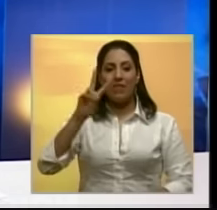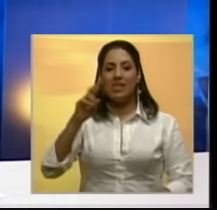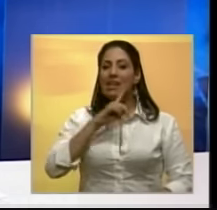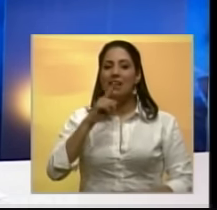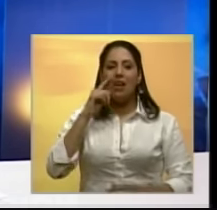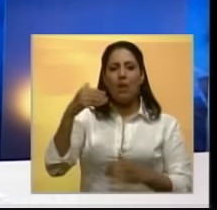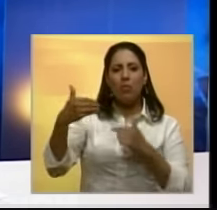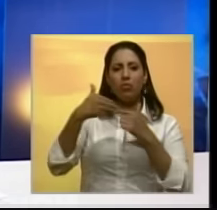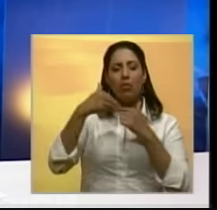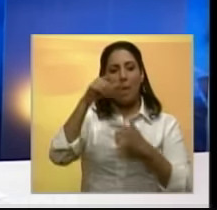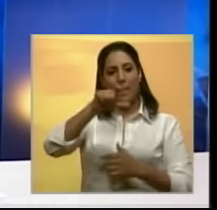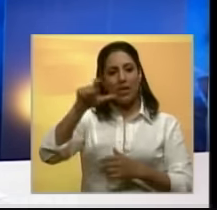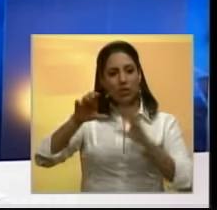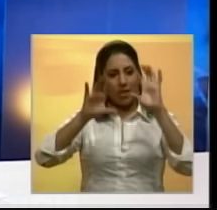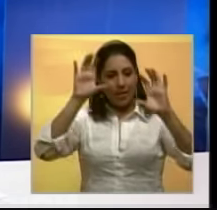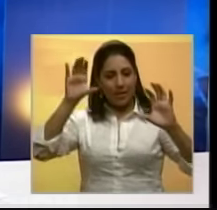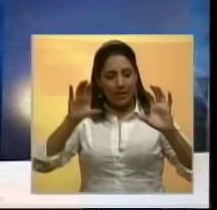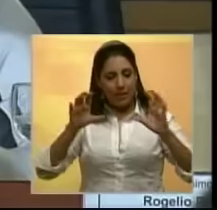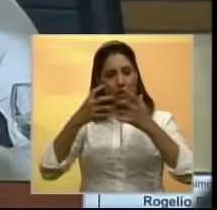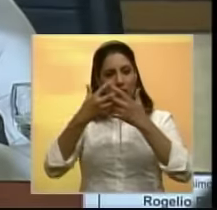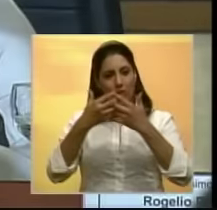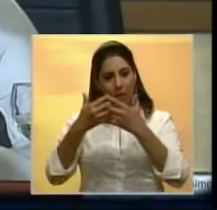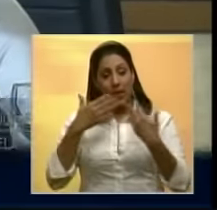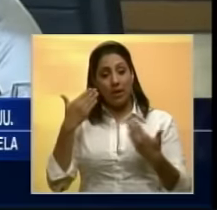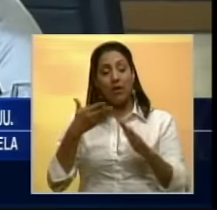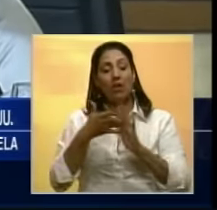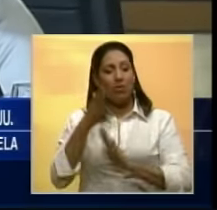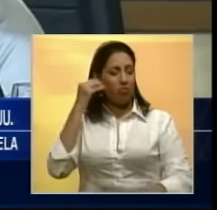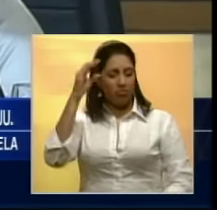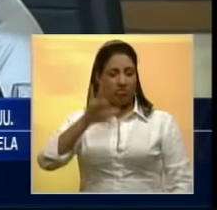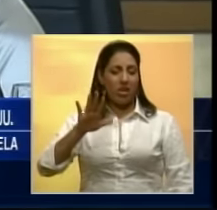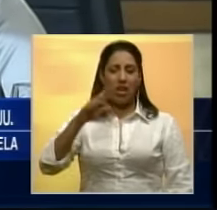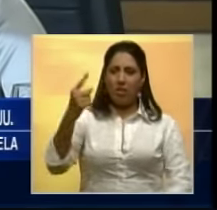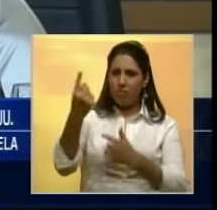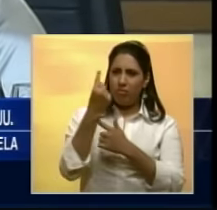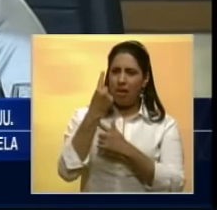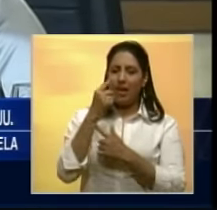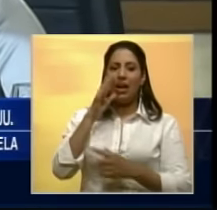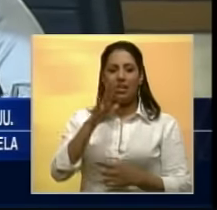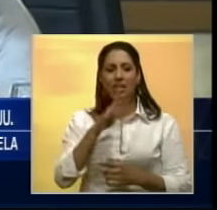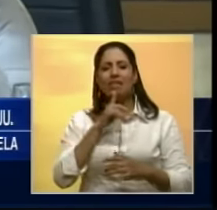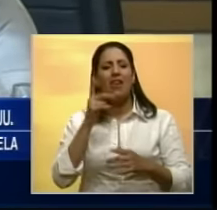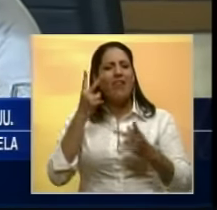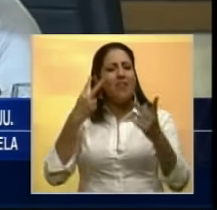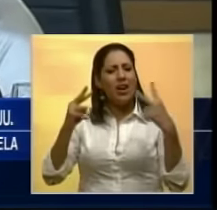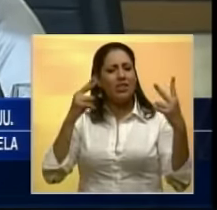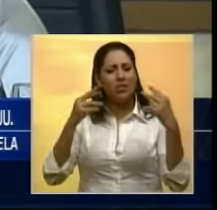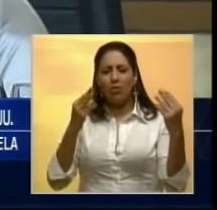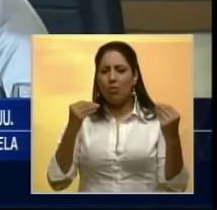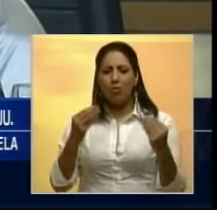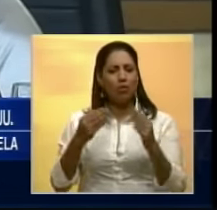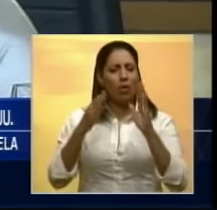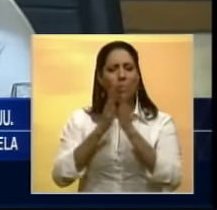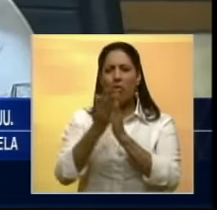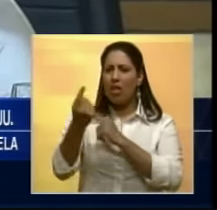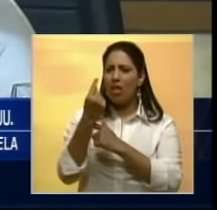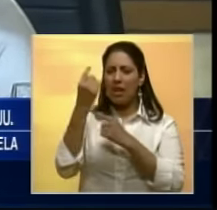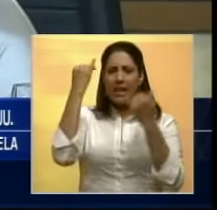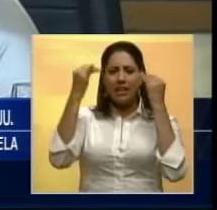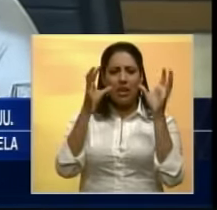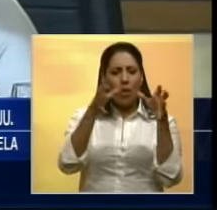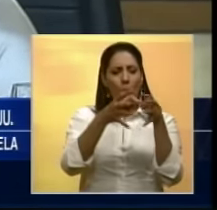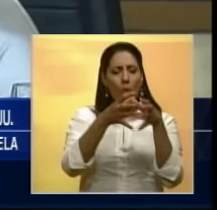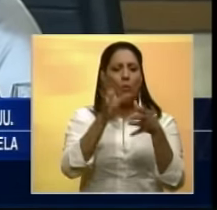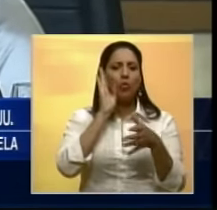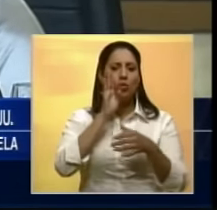como una amenaza para los Estados Unidos. Rodríguez considera que dicha orden ejecutiva se basó en falsas peticiones e ideas de grupos